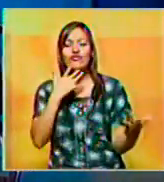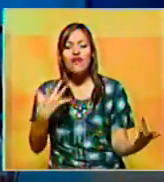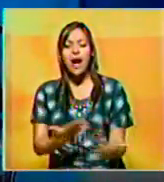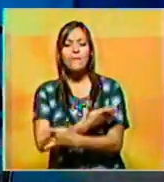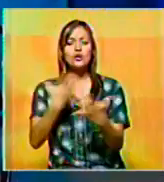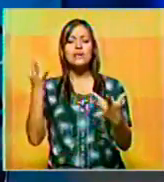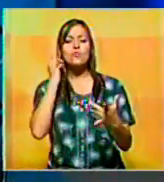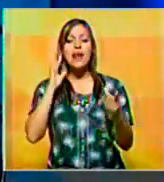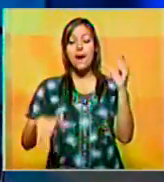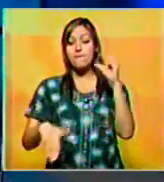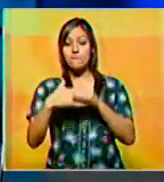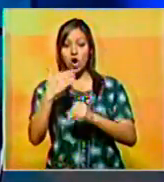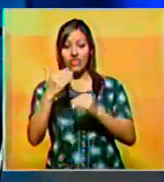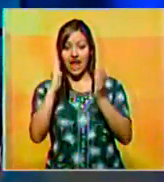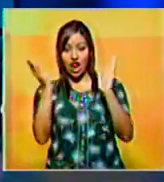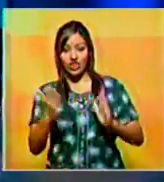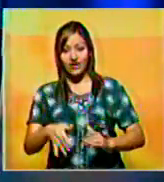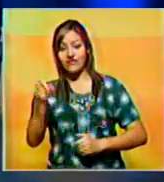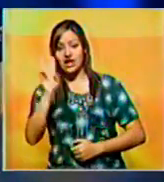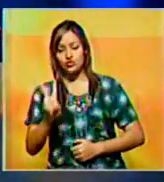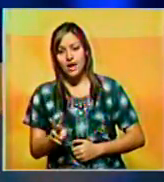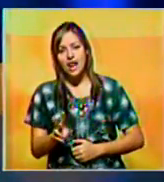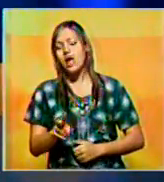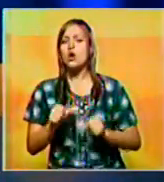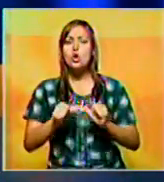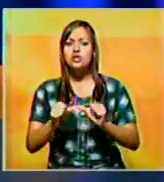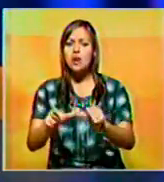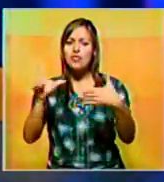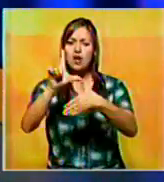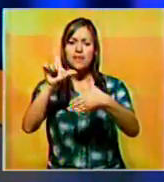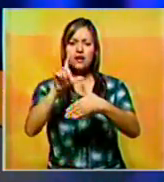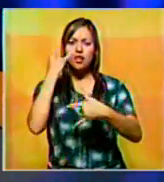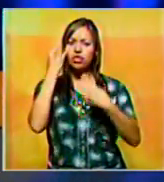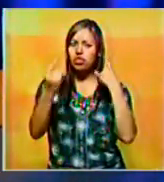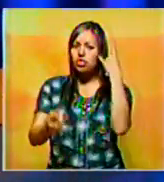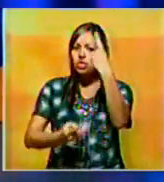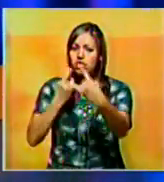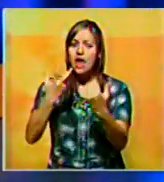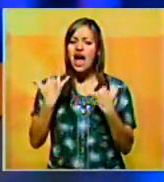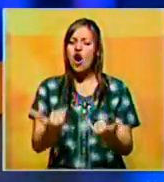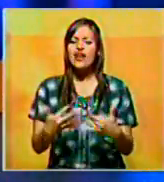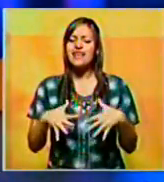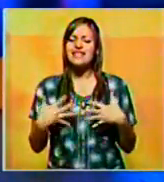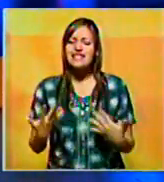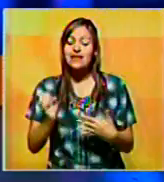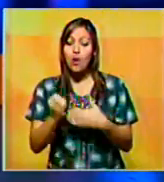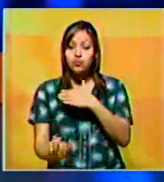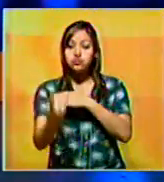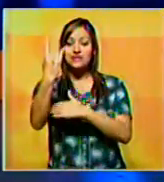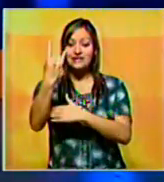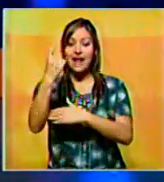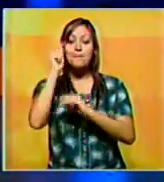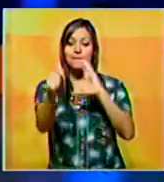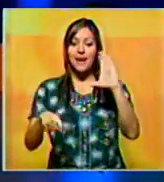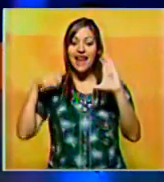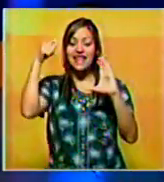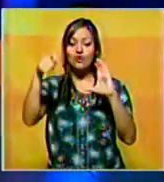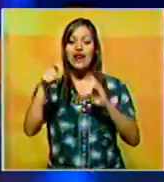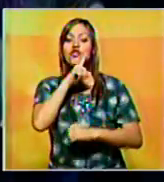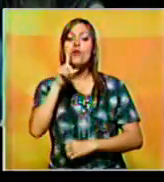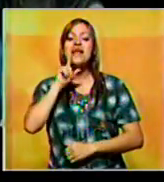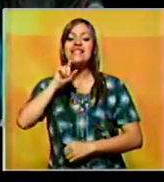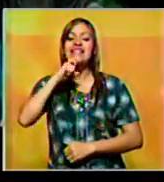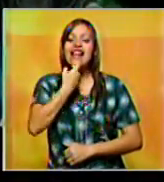modelo venezolana Eglantina Singh no deja de seducir a Latinoamérica. Ahora con su debut en la gran pantalla con la película Secretos de